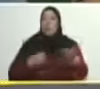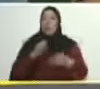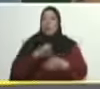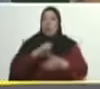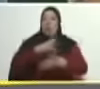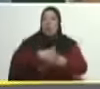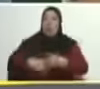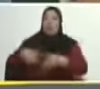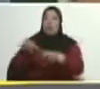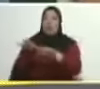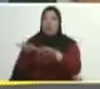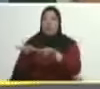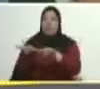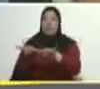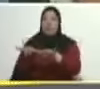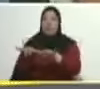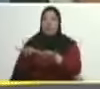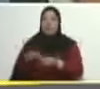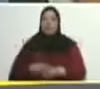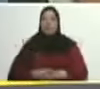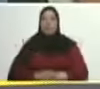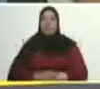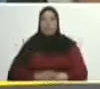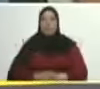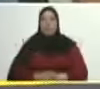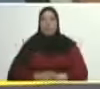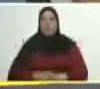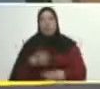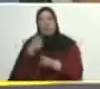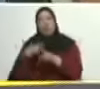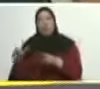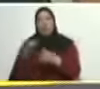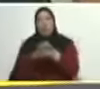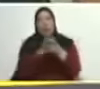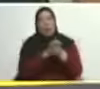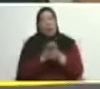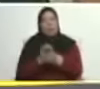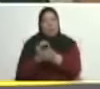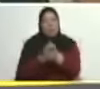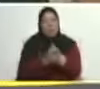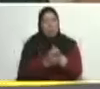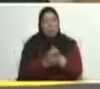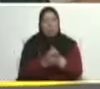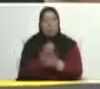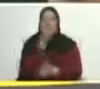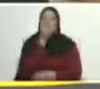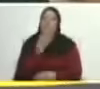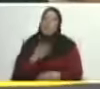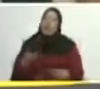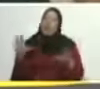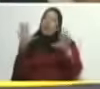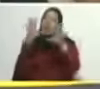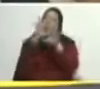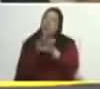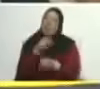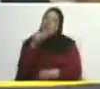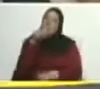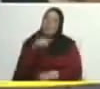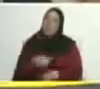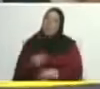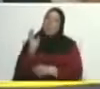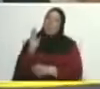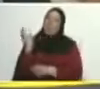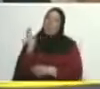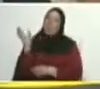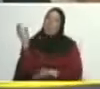Secretario General del ALBA. Other comrades. Otros camaradas. Good evening. Buenas noches. And once again, it's a pleasure to be una